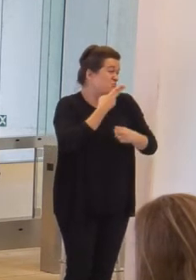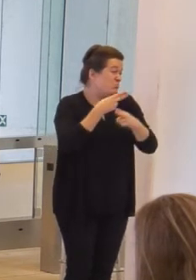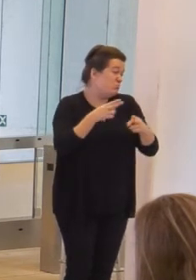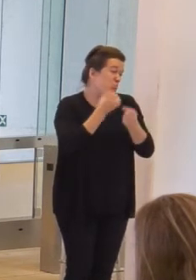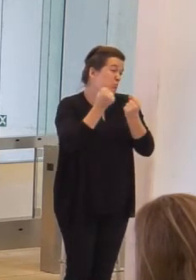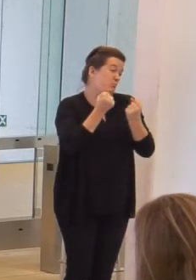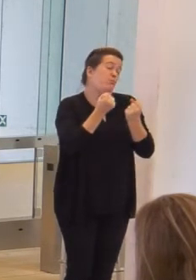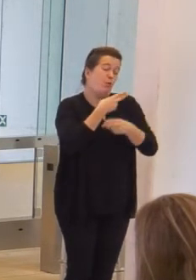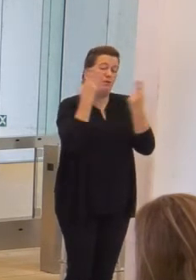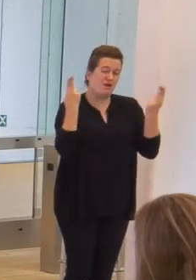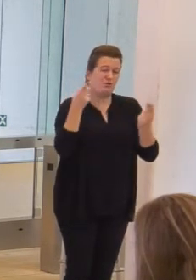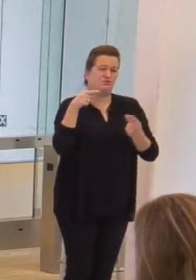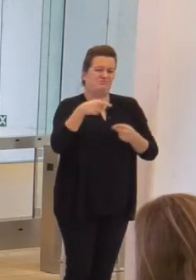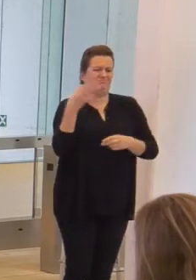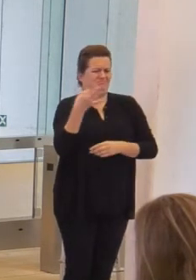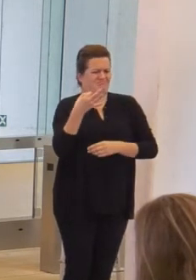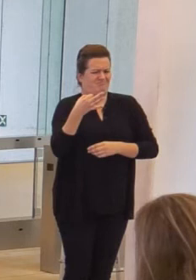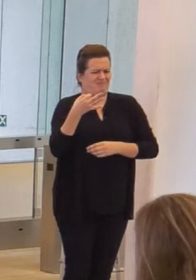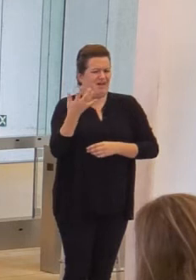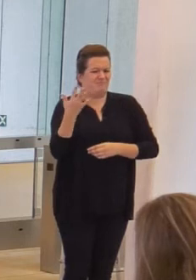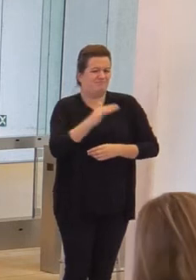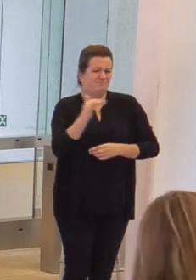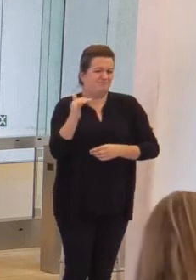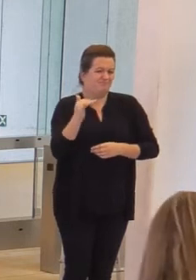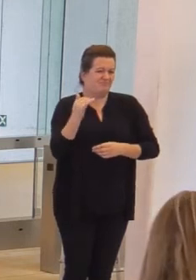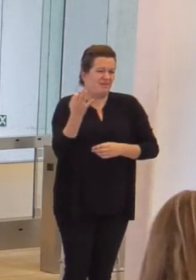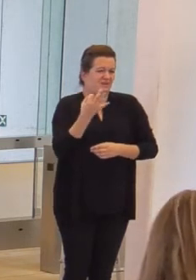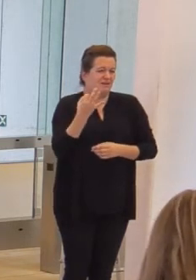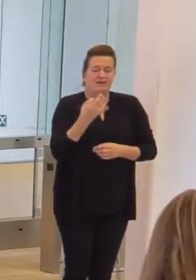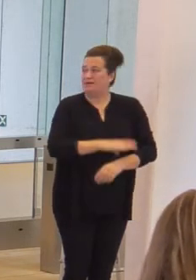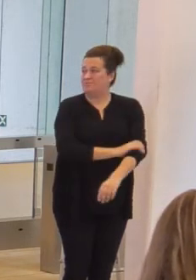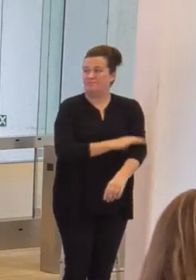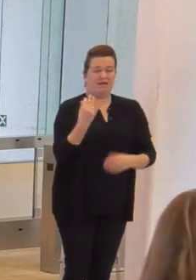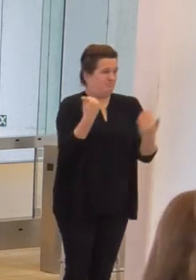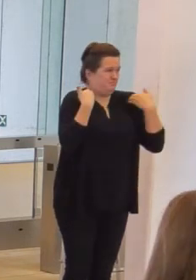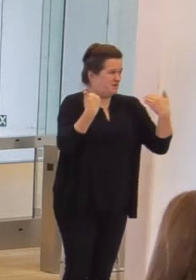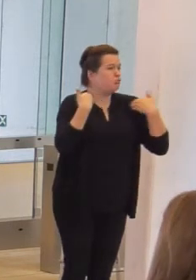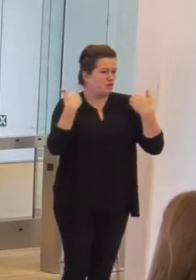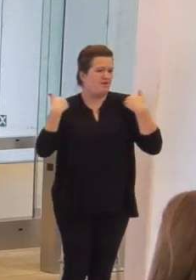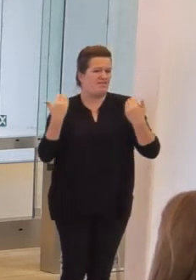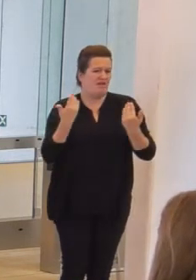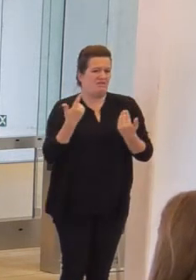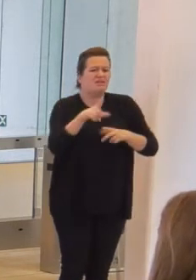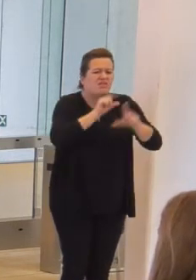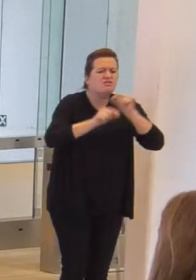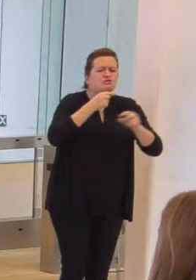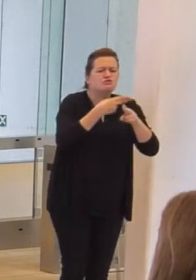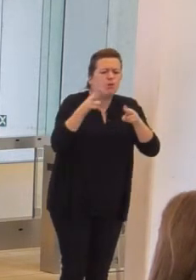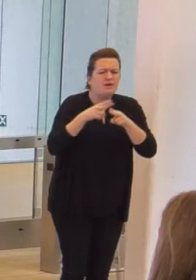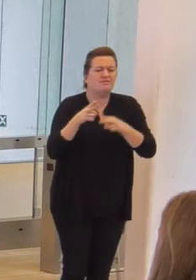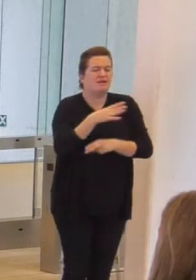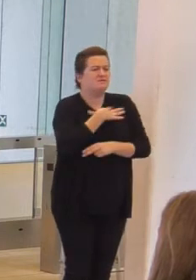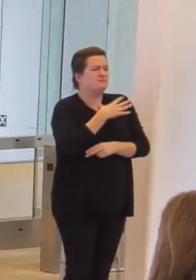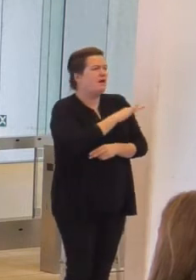de intervenir con acciones positivas, lo que decíamos de la discriminación positiva. Hay algunas fórmulas en